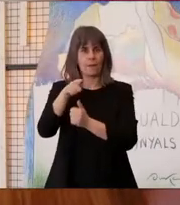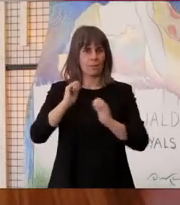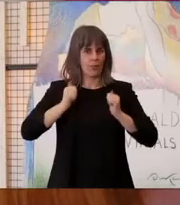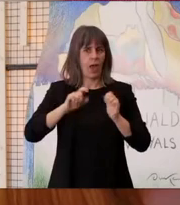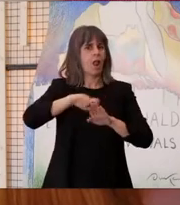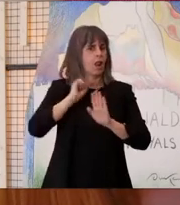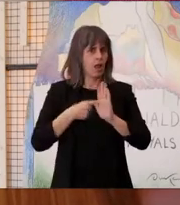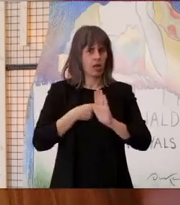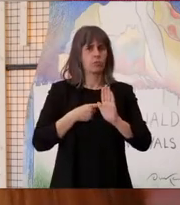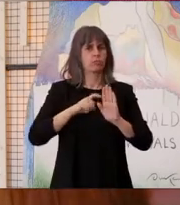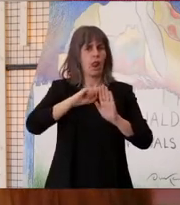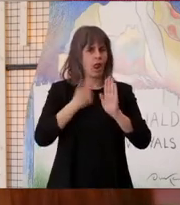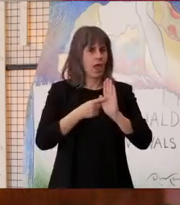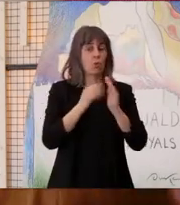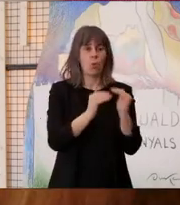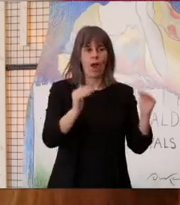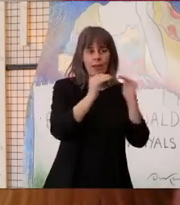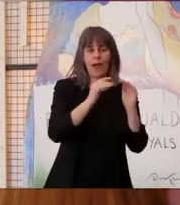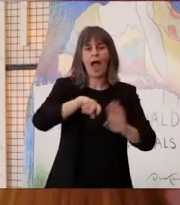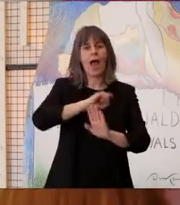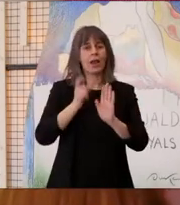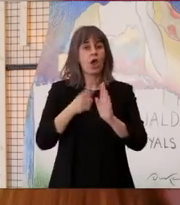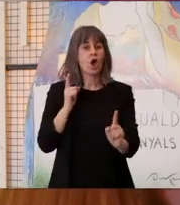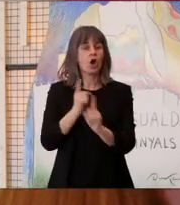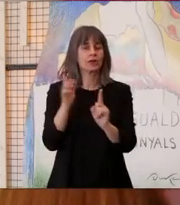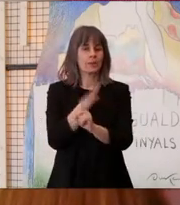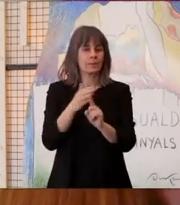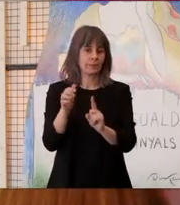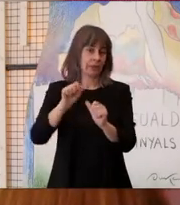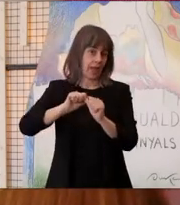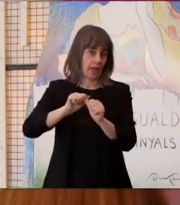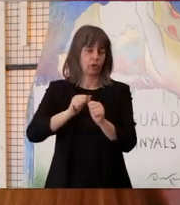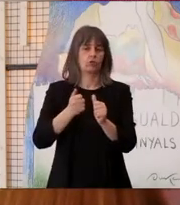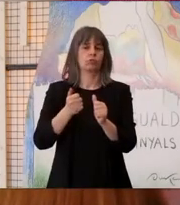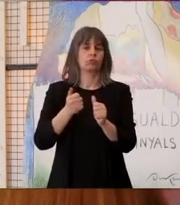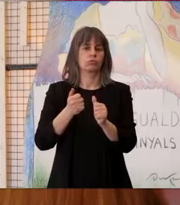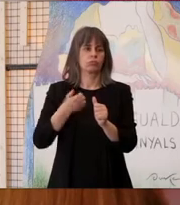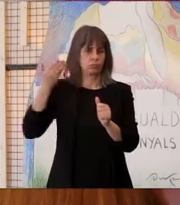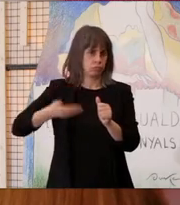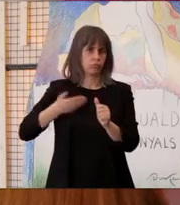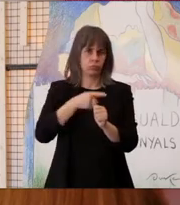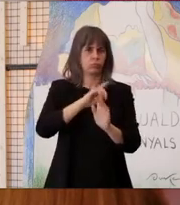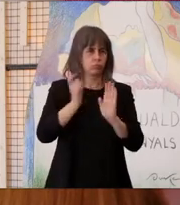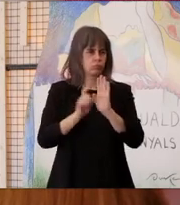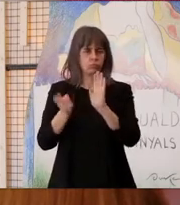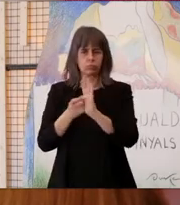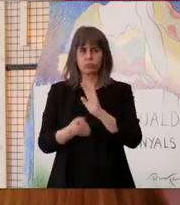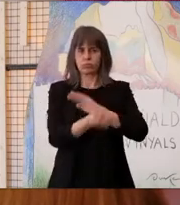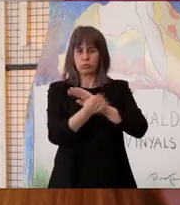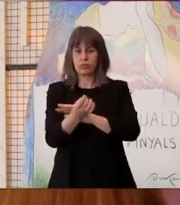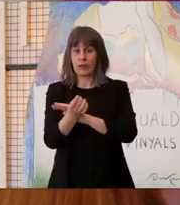mencionaba Inés la ley de igualdad y la ley contra la violencia de género fundamentalmente Bueno después de esa época de avances